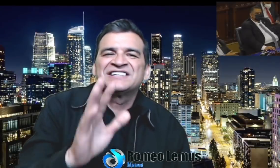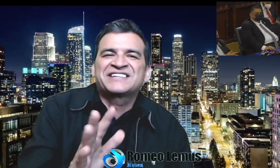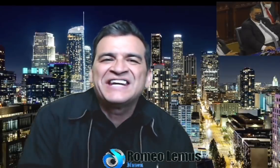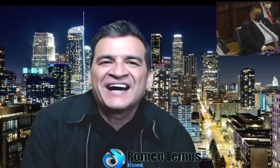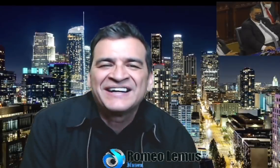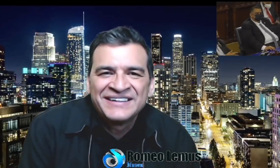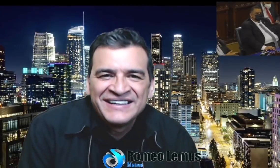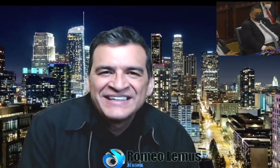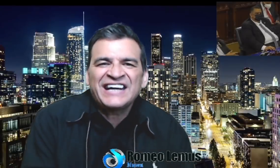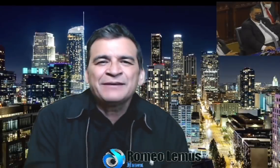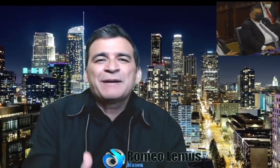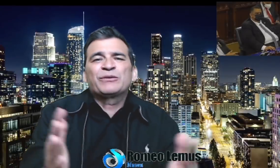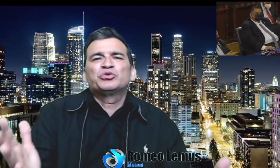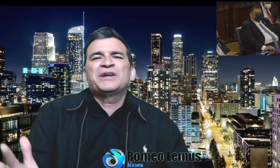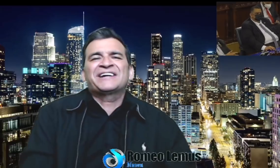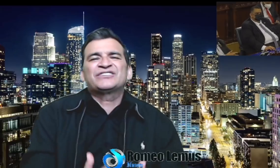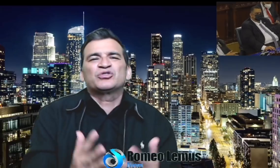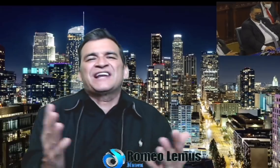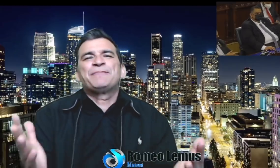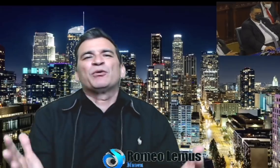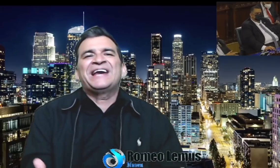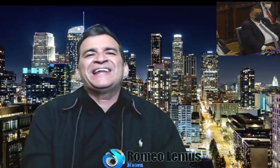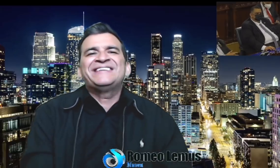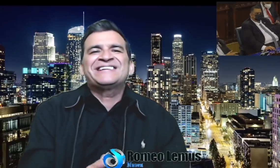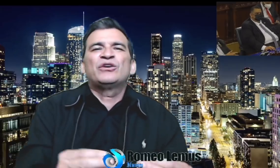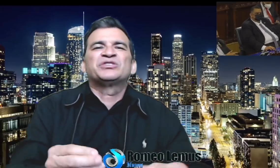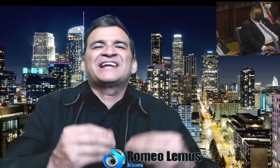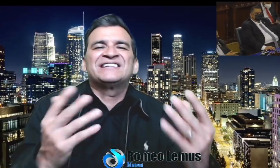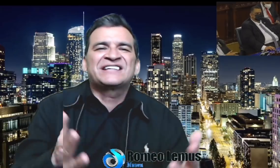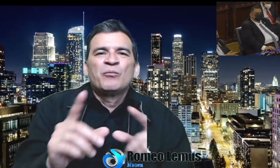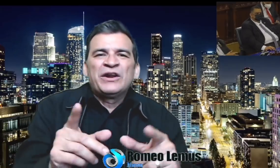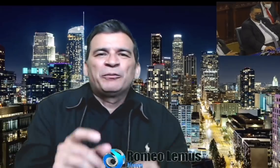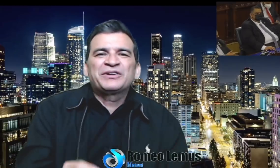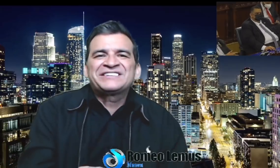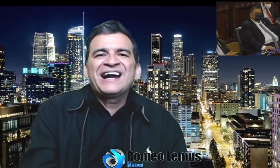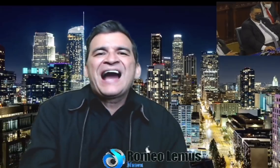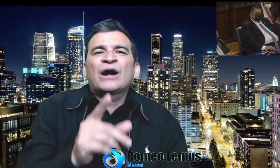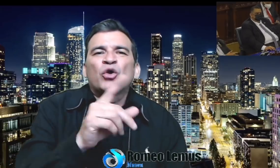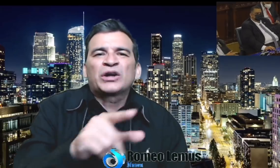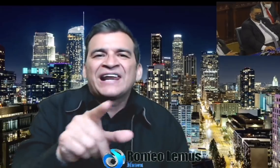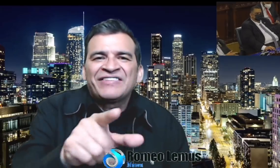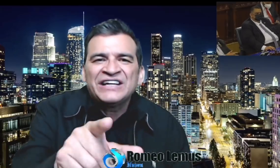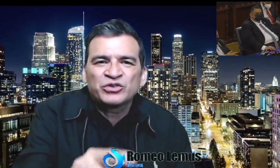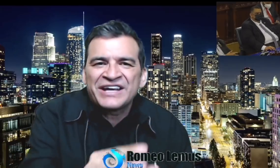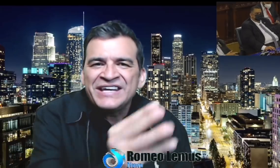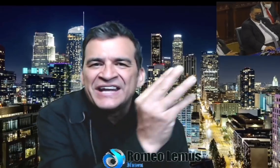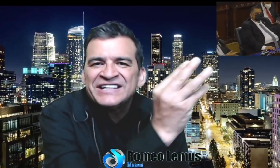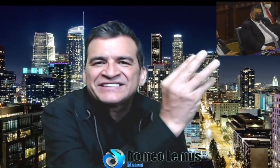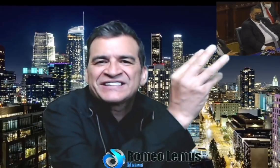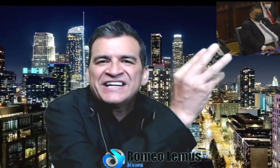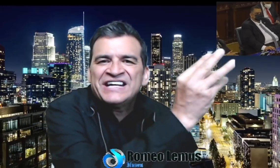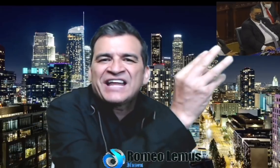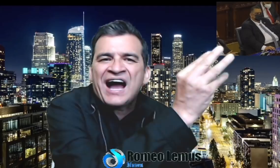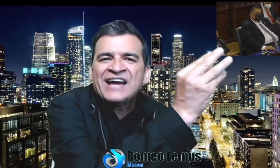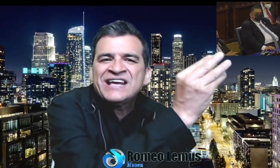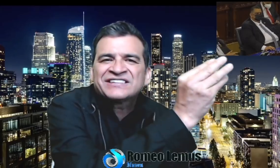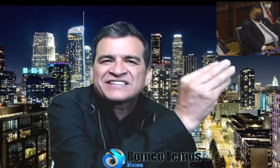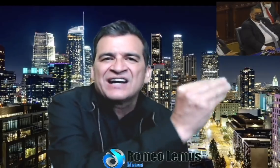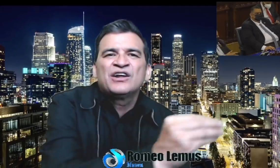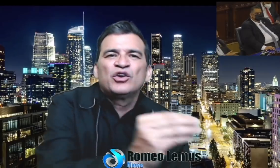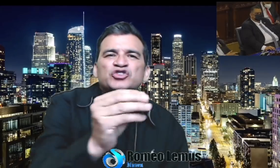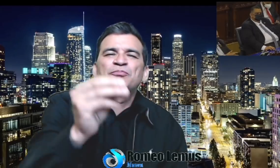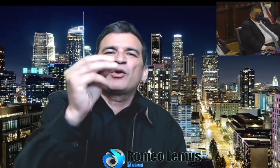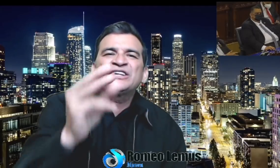los de la esquina y alguien me preguntó en las redes sociales por qué le dicen los de la esquina bueno porque están acorralados ahí en esta esquinita ahí